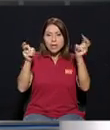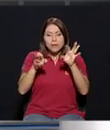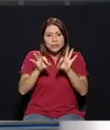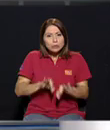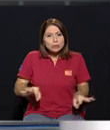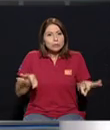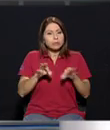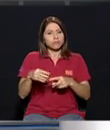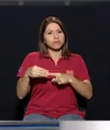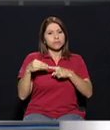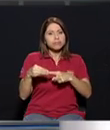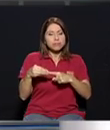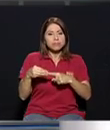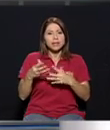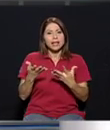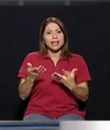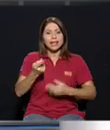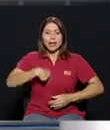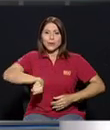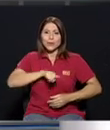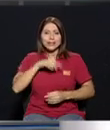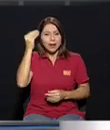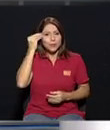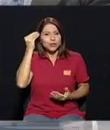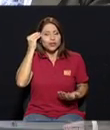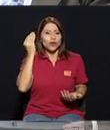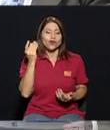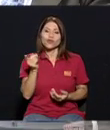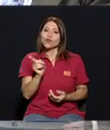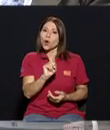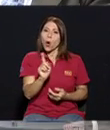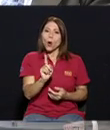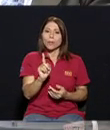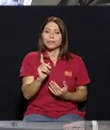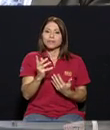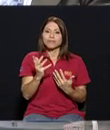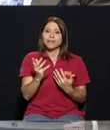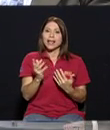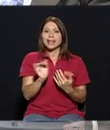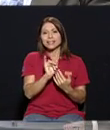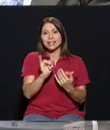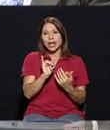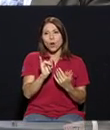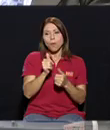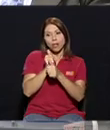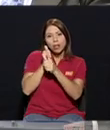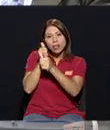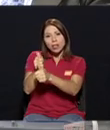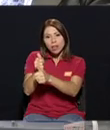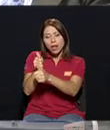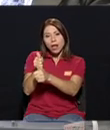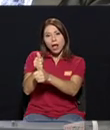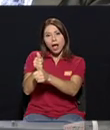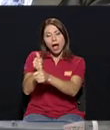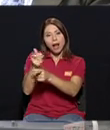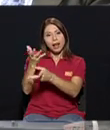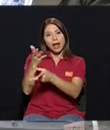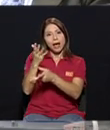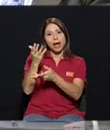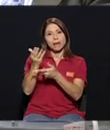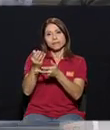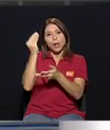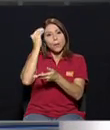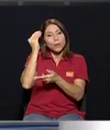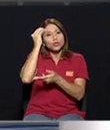creamos indispensables, o que nuestra posición no esté singular a la posición de la rectoría en